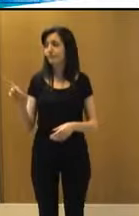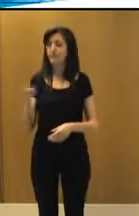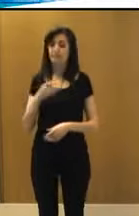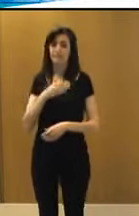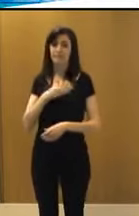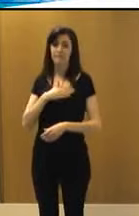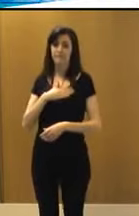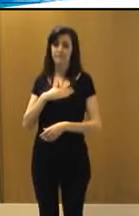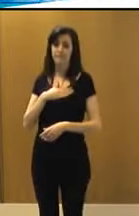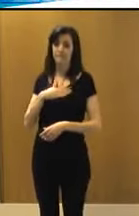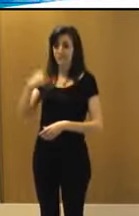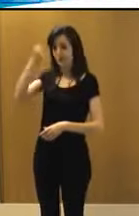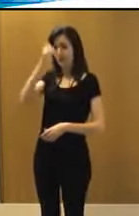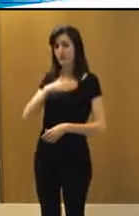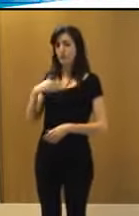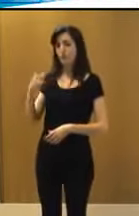¿Sí?